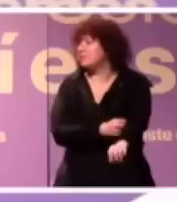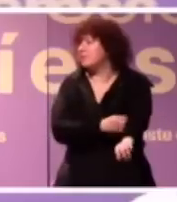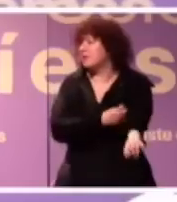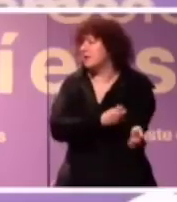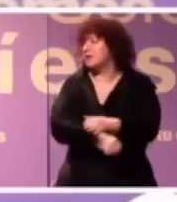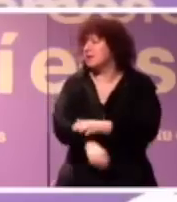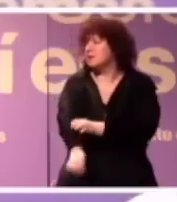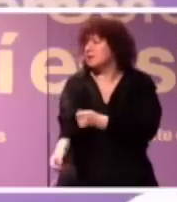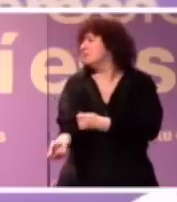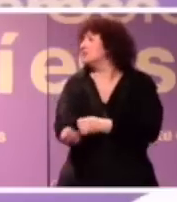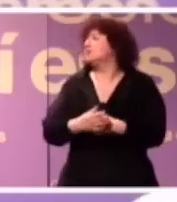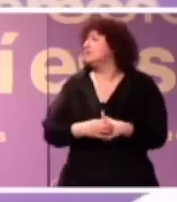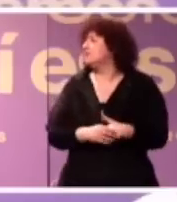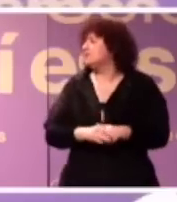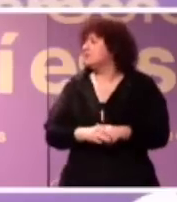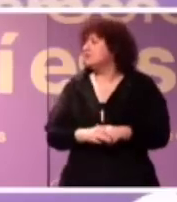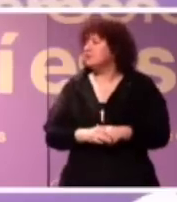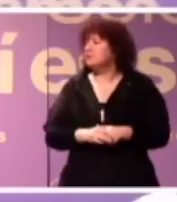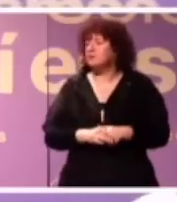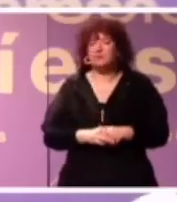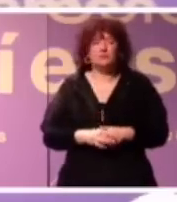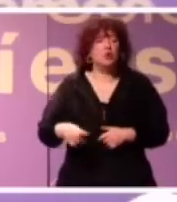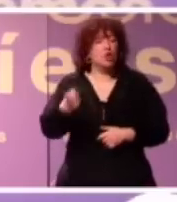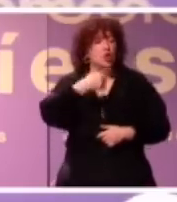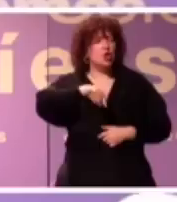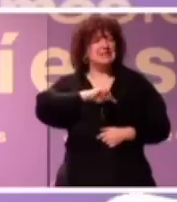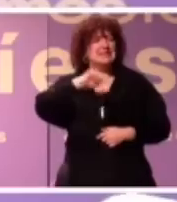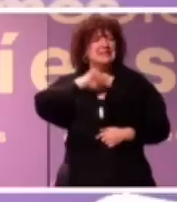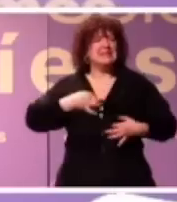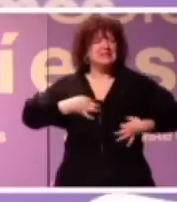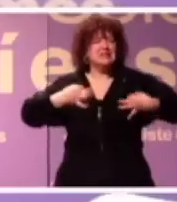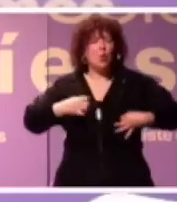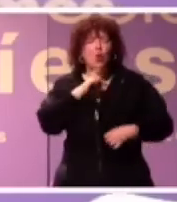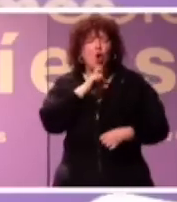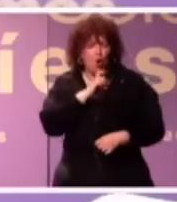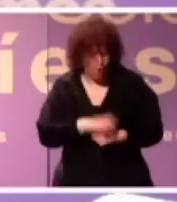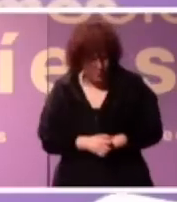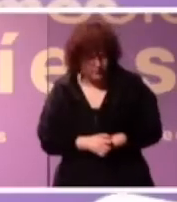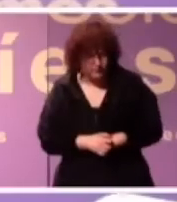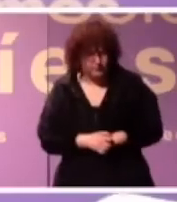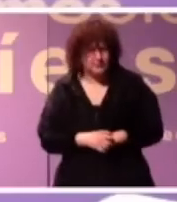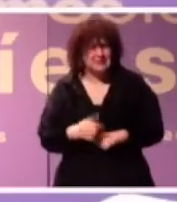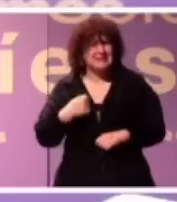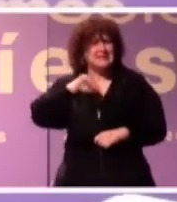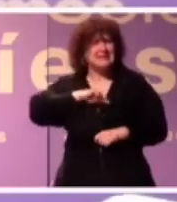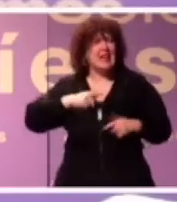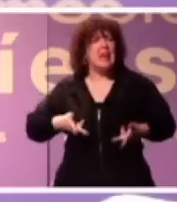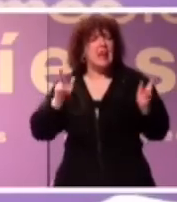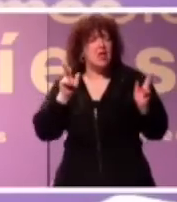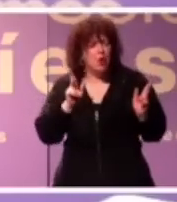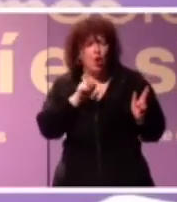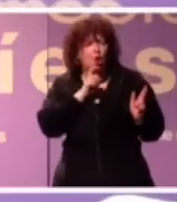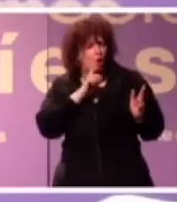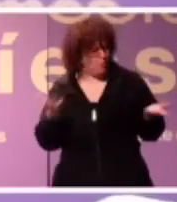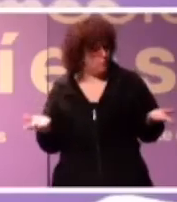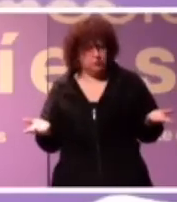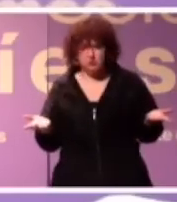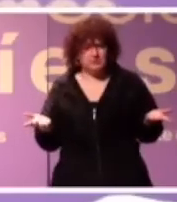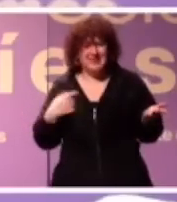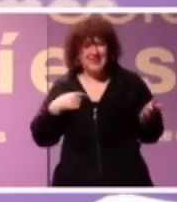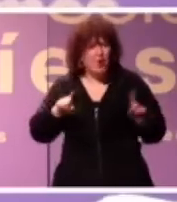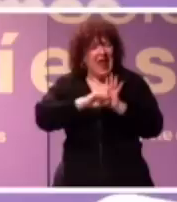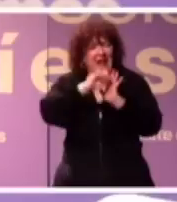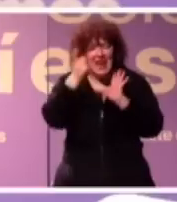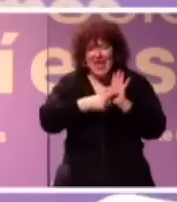nosotras estamos más seguras y somos más libres con una ley integral